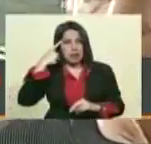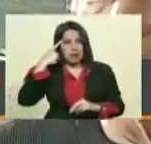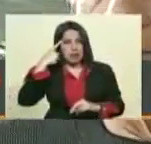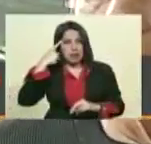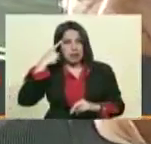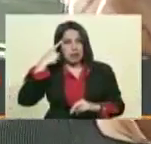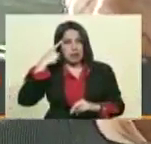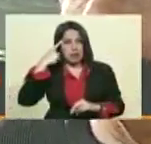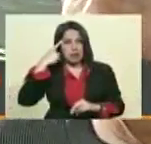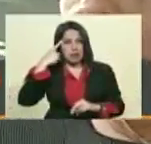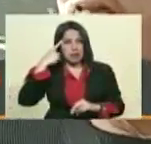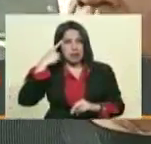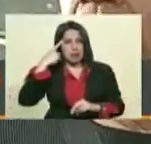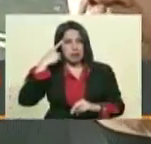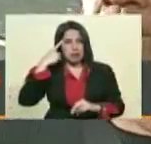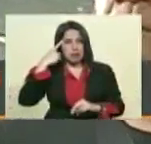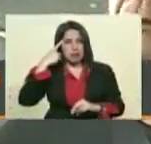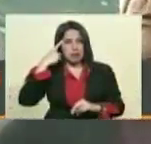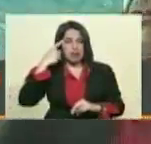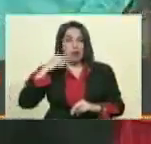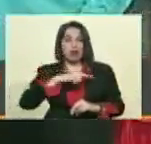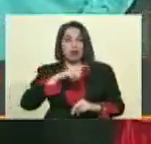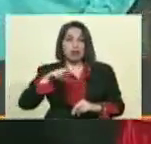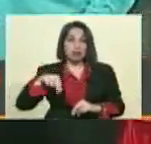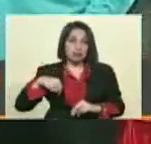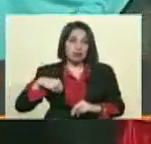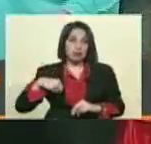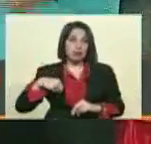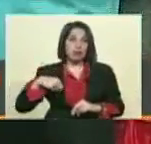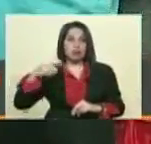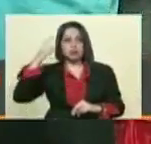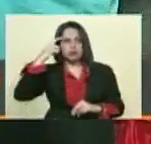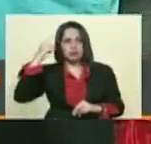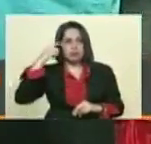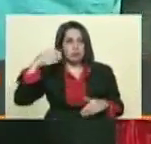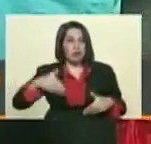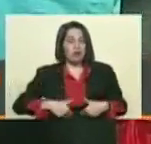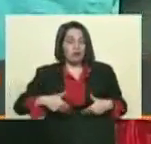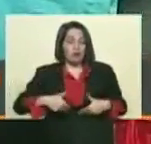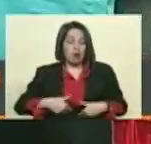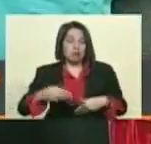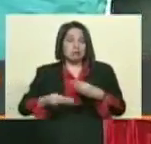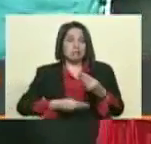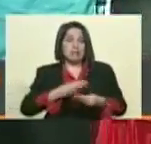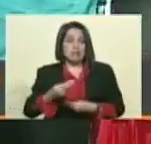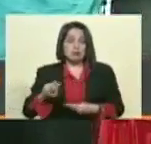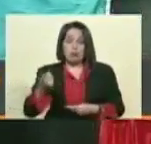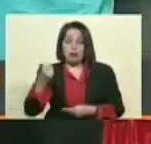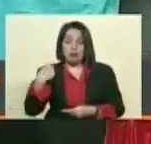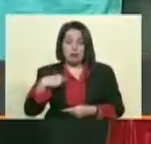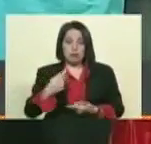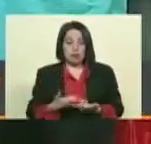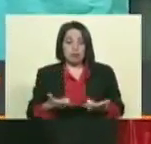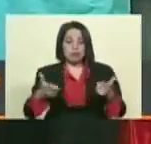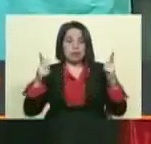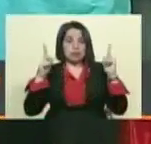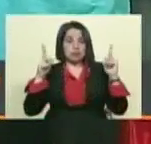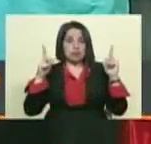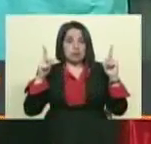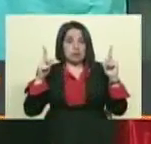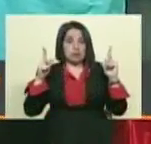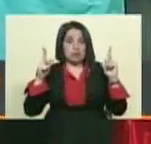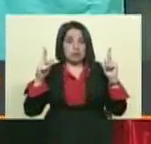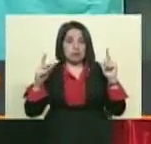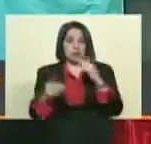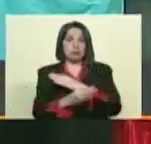nosotros supimos del esfuerzo que se hizo ayer para que nosotros